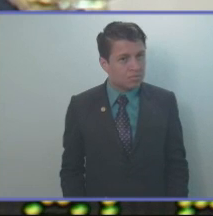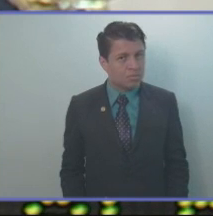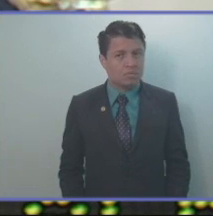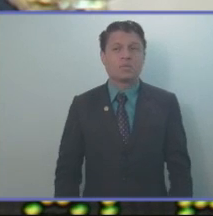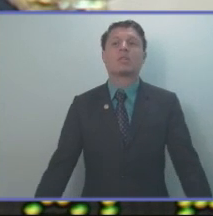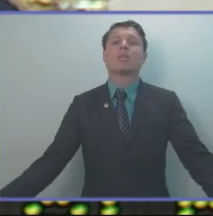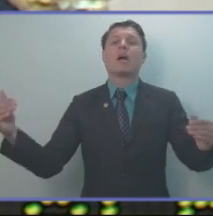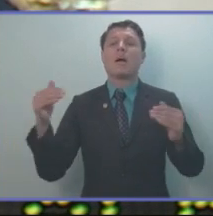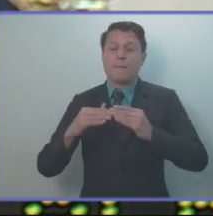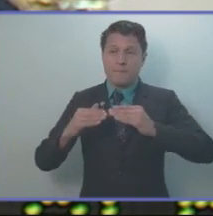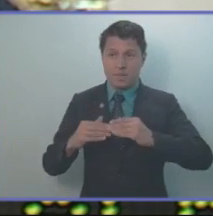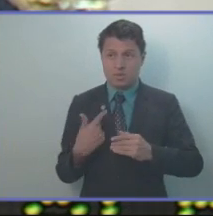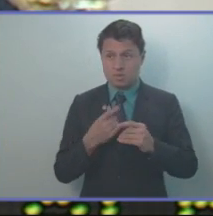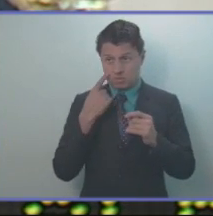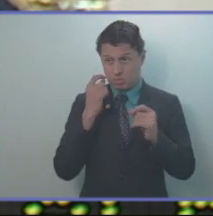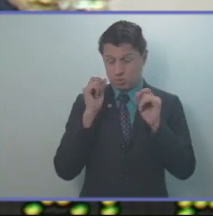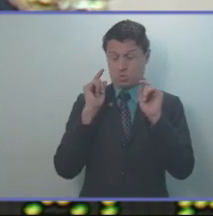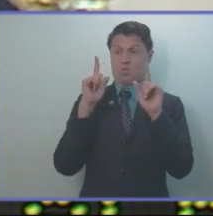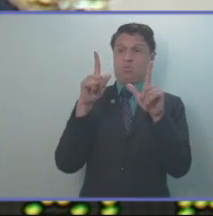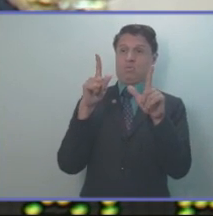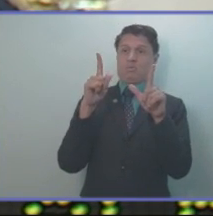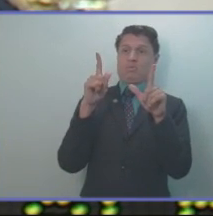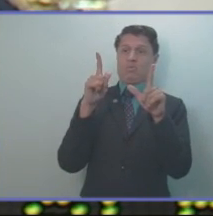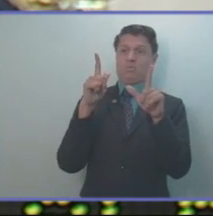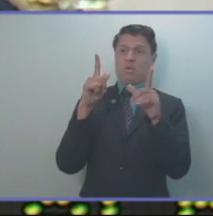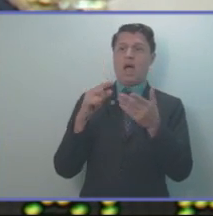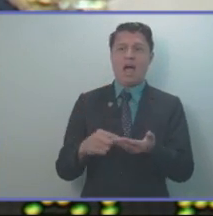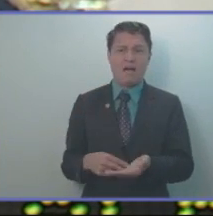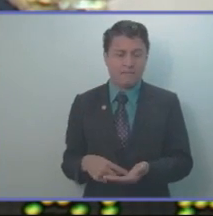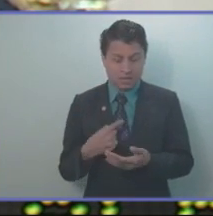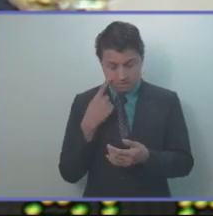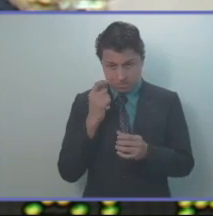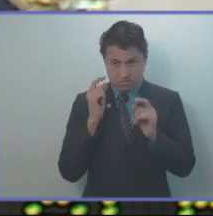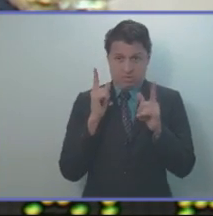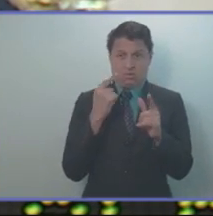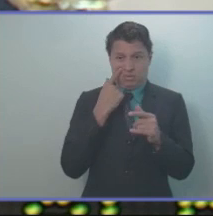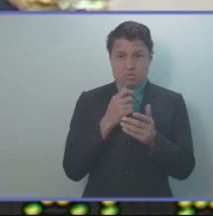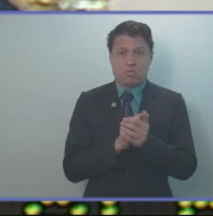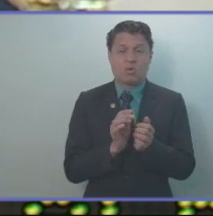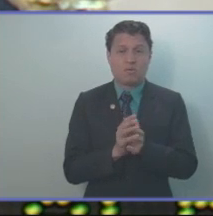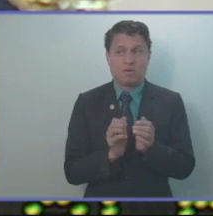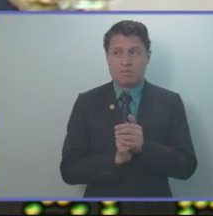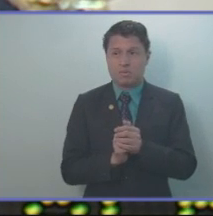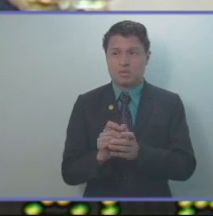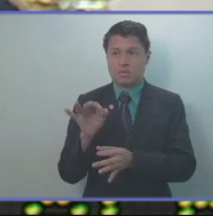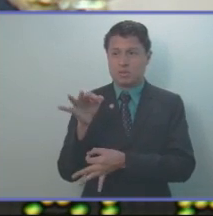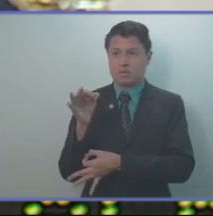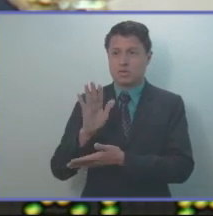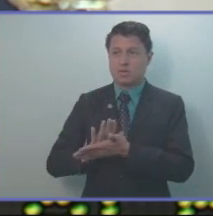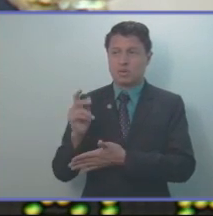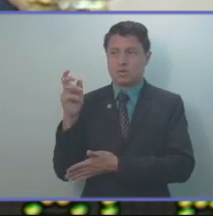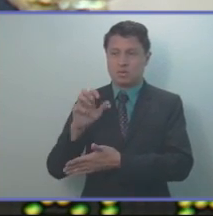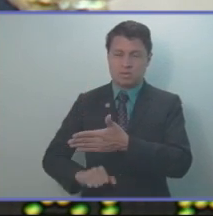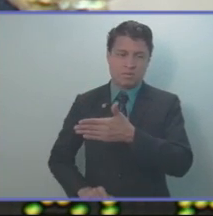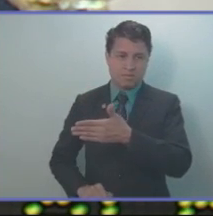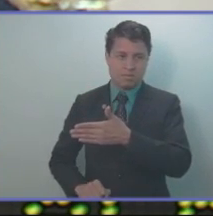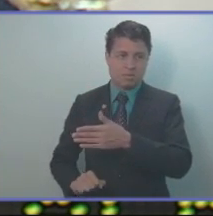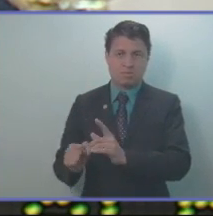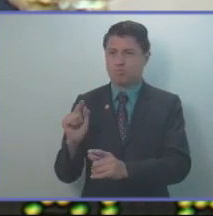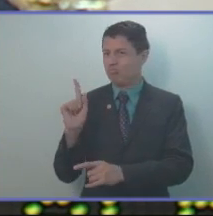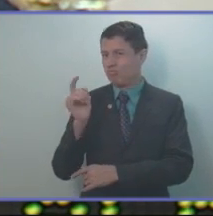también nos vimos sorprendidos muchas veces por problemas de facturación